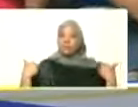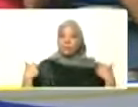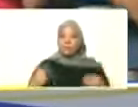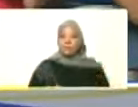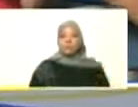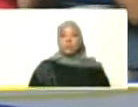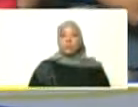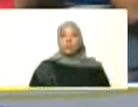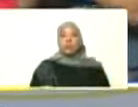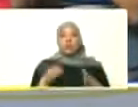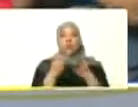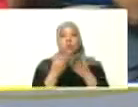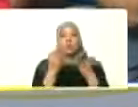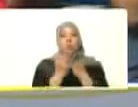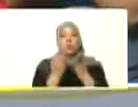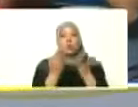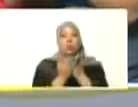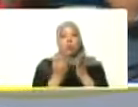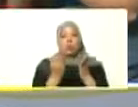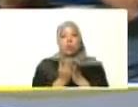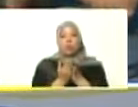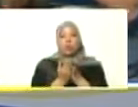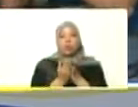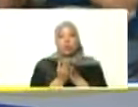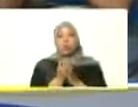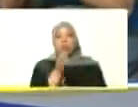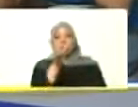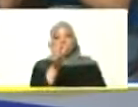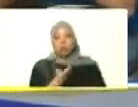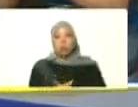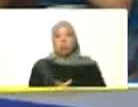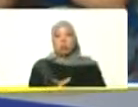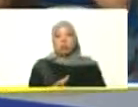en la unidad educativa Félix Manuel Luces.